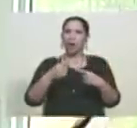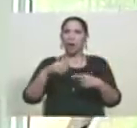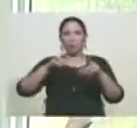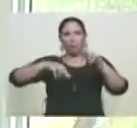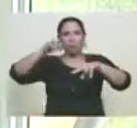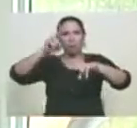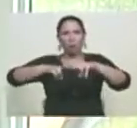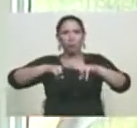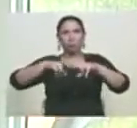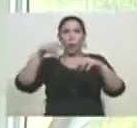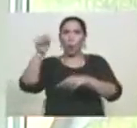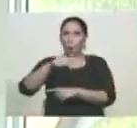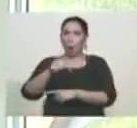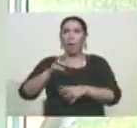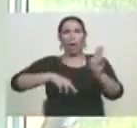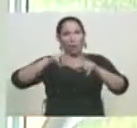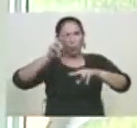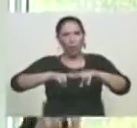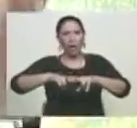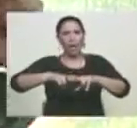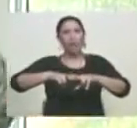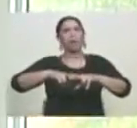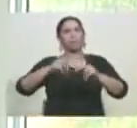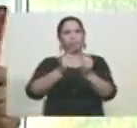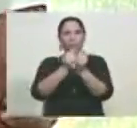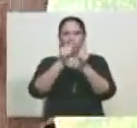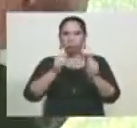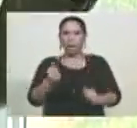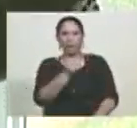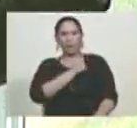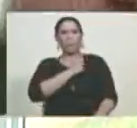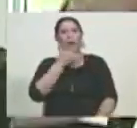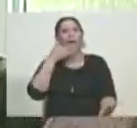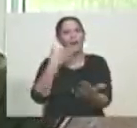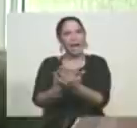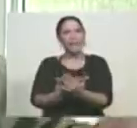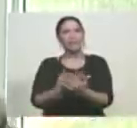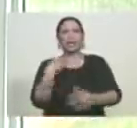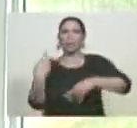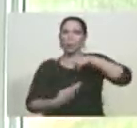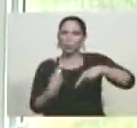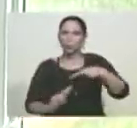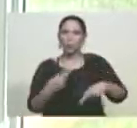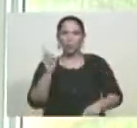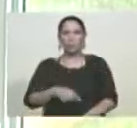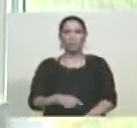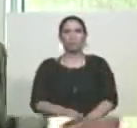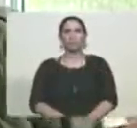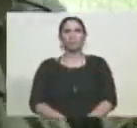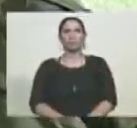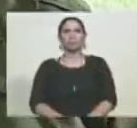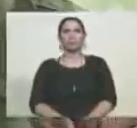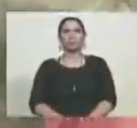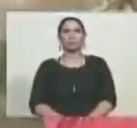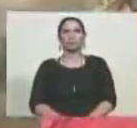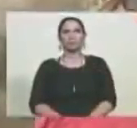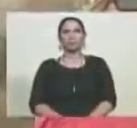hoy en día se está construyendo una escuela de concreto, gracias al camarada y gracias a la revolución.